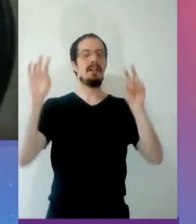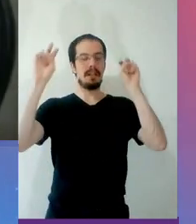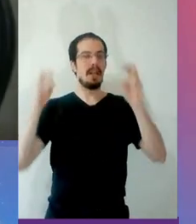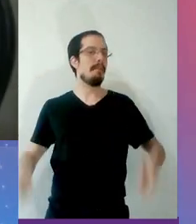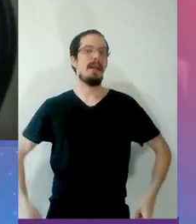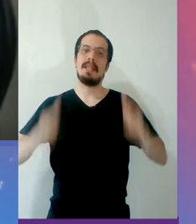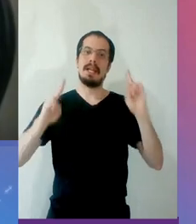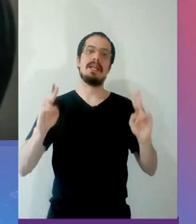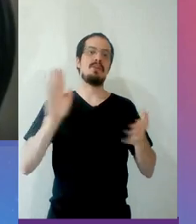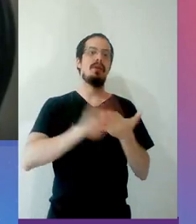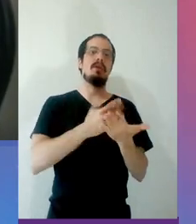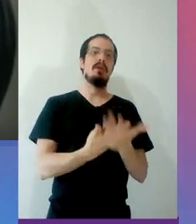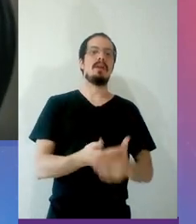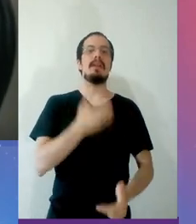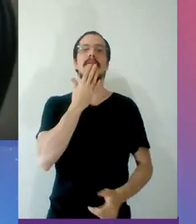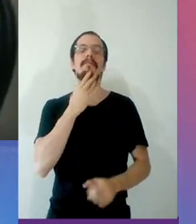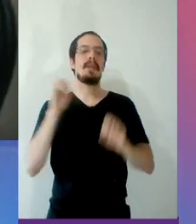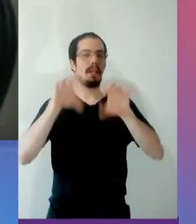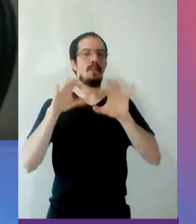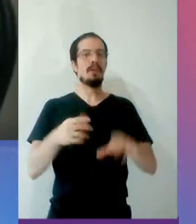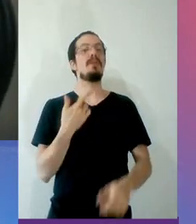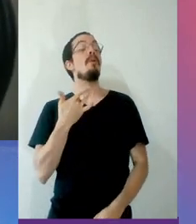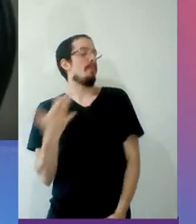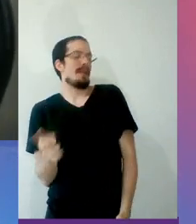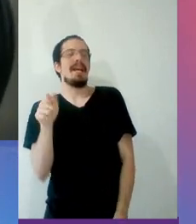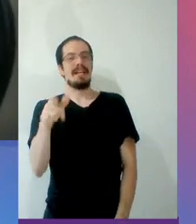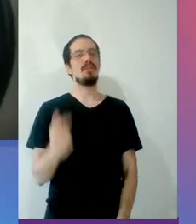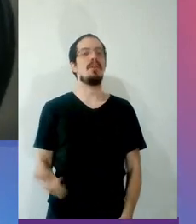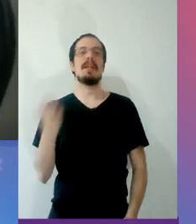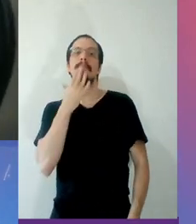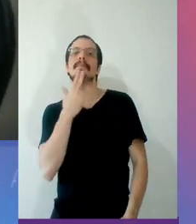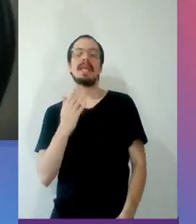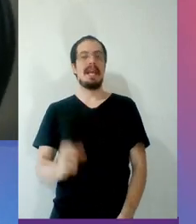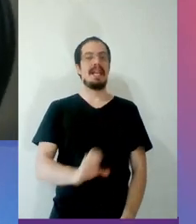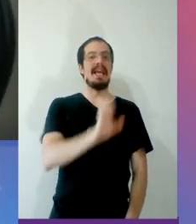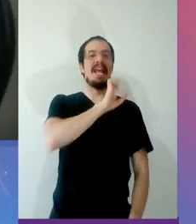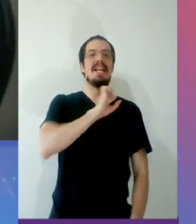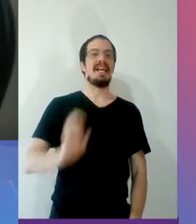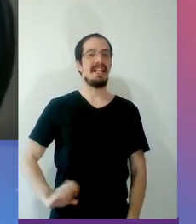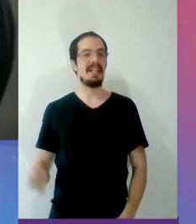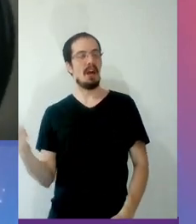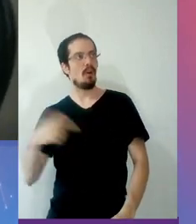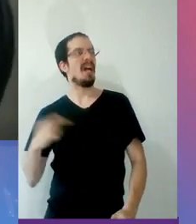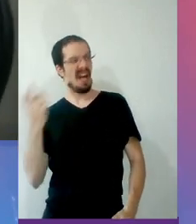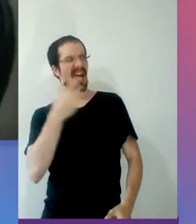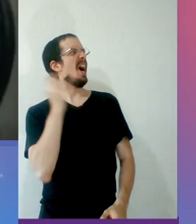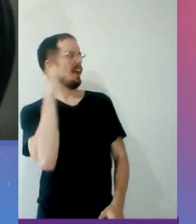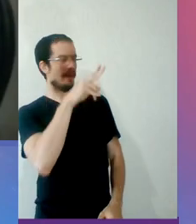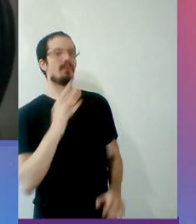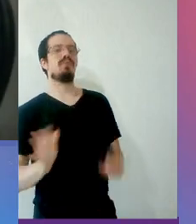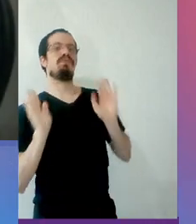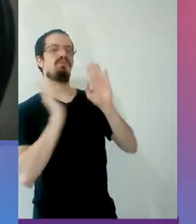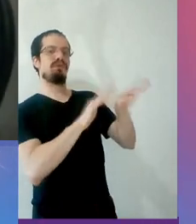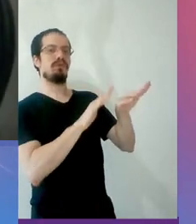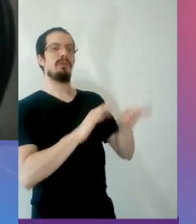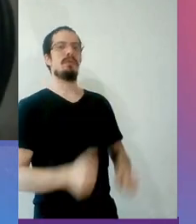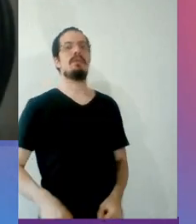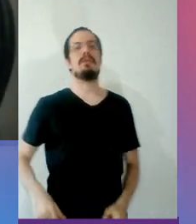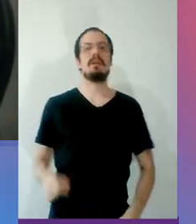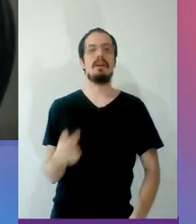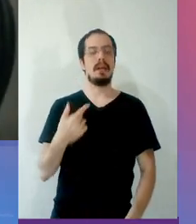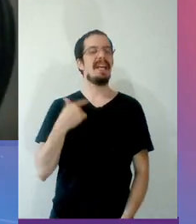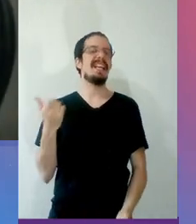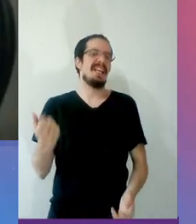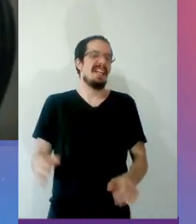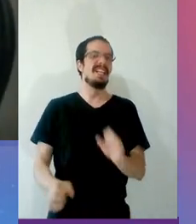inmediatamente involucra que el Estado debe ser garante de esos derechos. ¿Y qué significa ser garante? Y ahí es donde